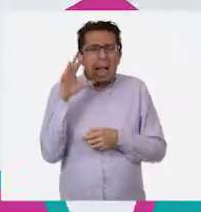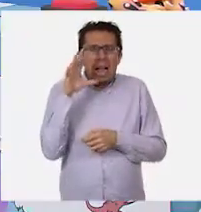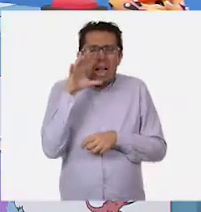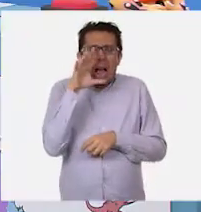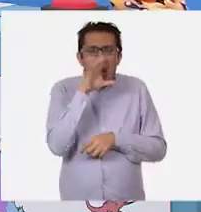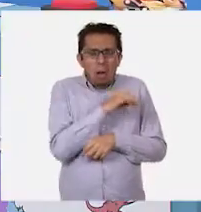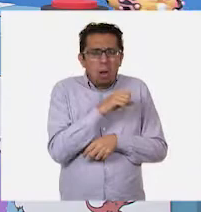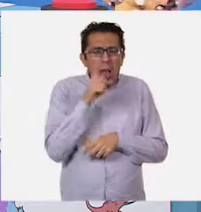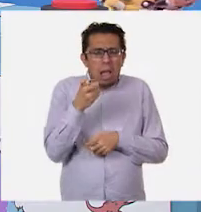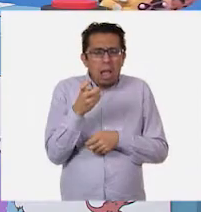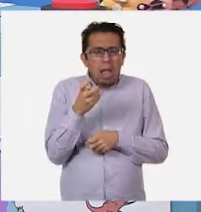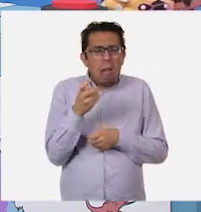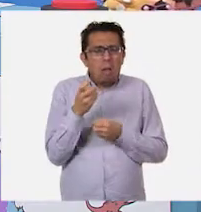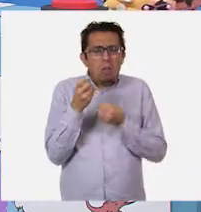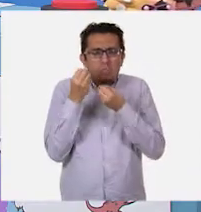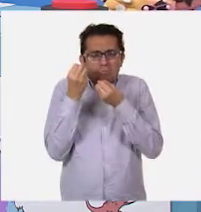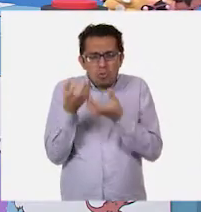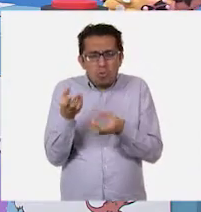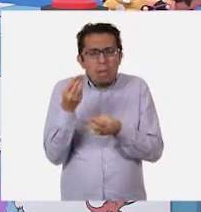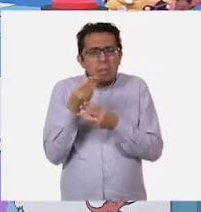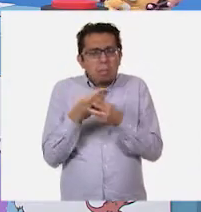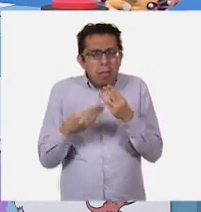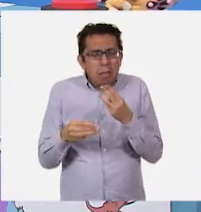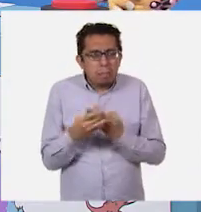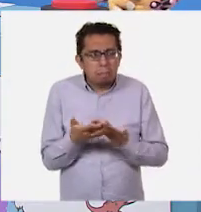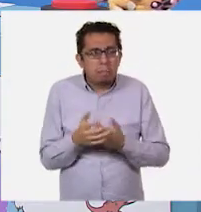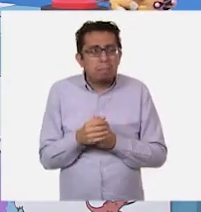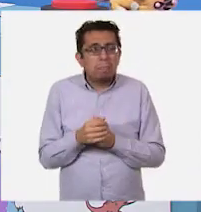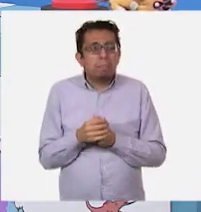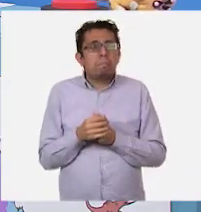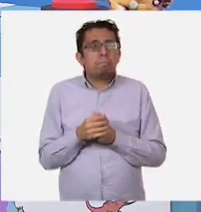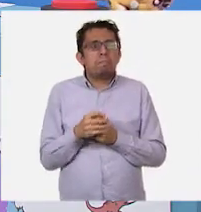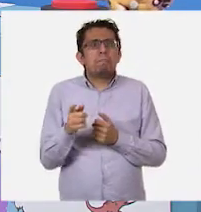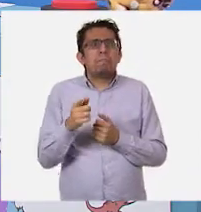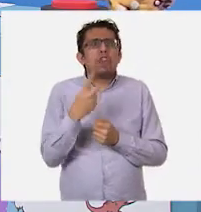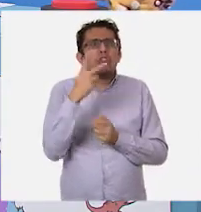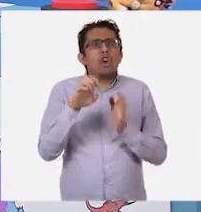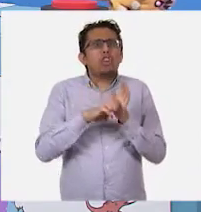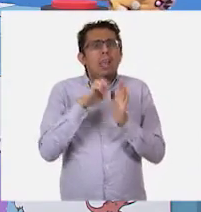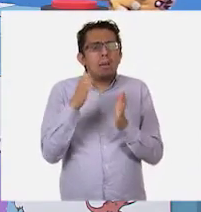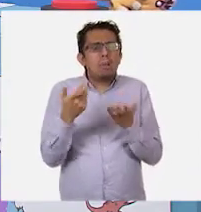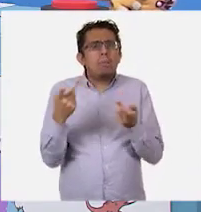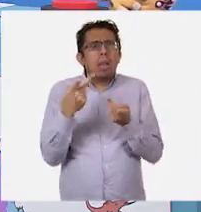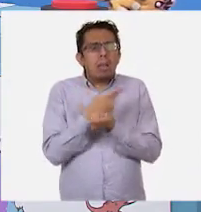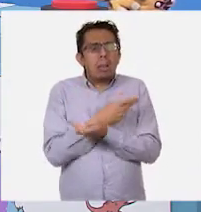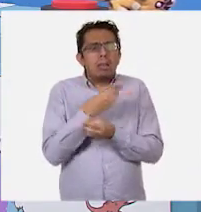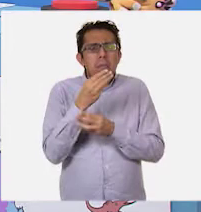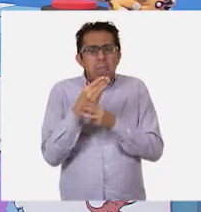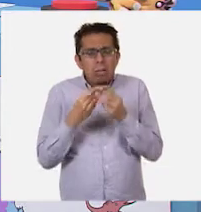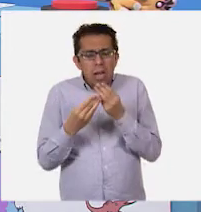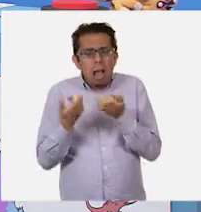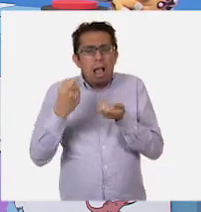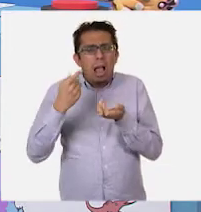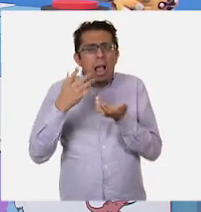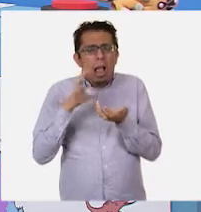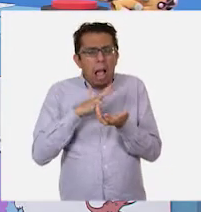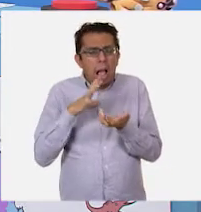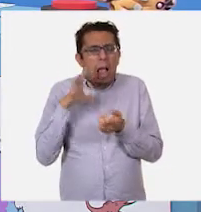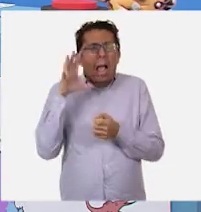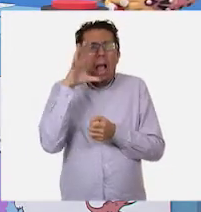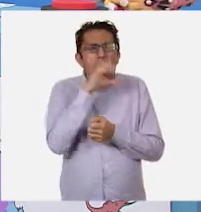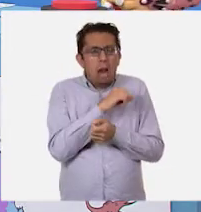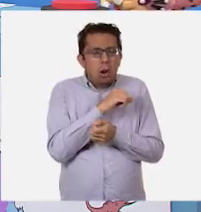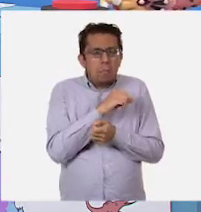mucha atención. Explica al menos 2 ejemplos de los efectos del calor en los materiales y su aprovechamiento en